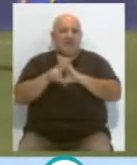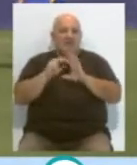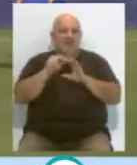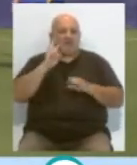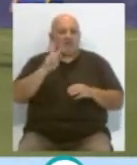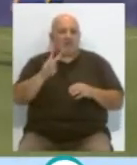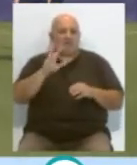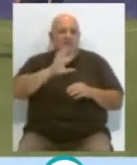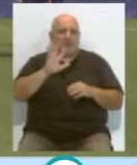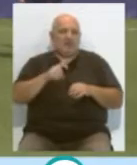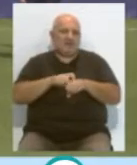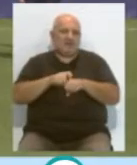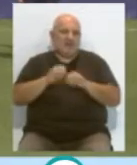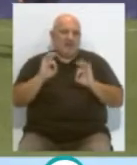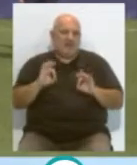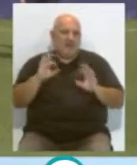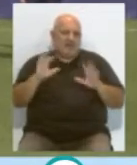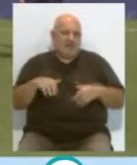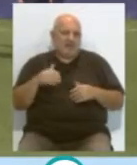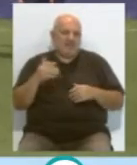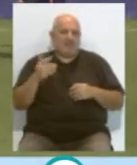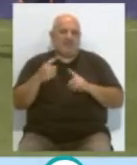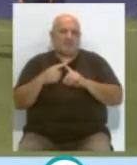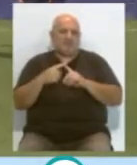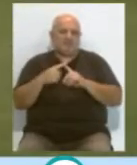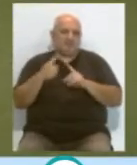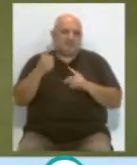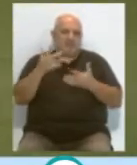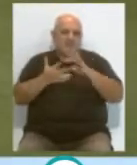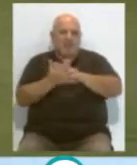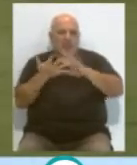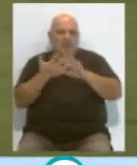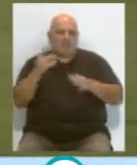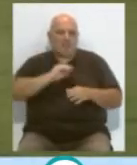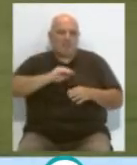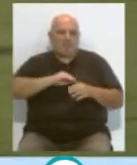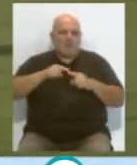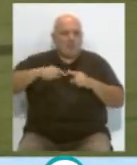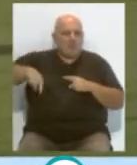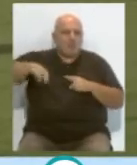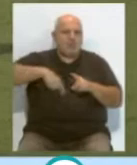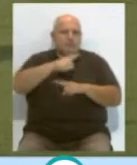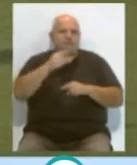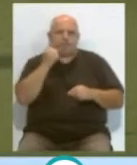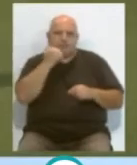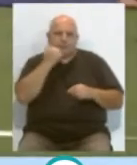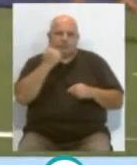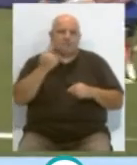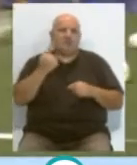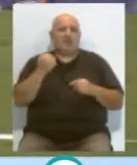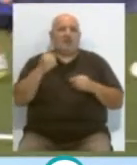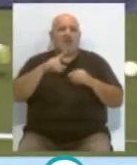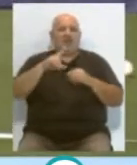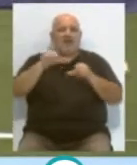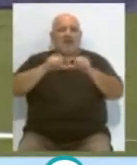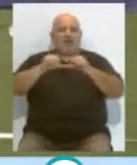ve un jugador que yo creo que es de las características del Cádiz, un jugador de ida y vuelta, con bastante velocidad, con desborde, con descaro. Es cierto que la Liga